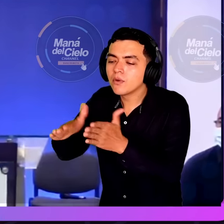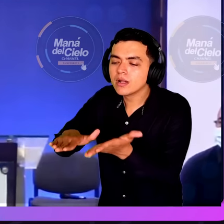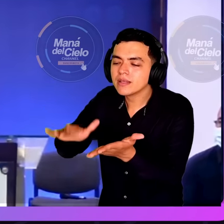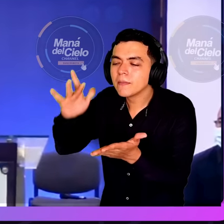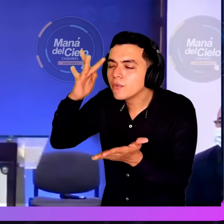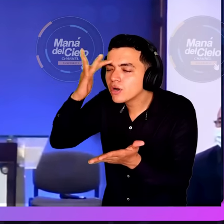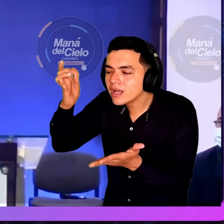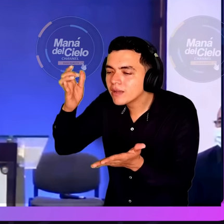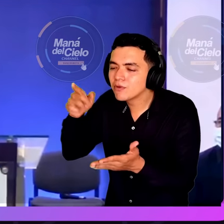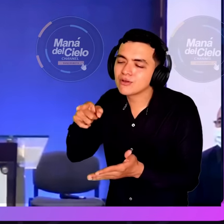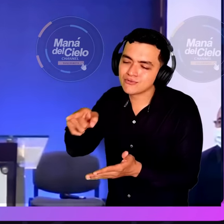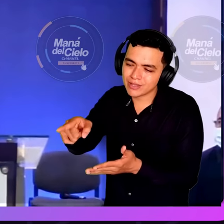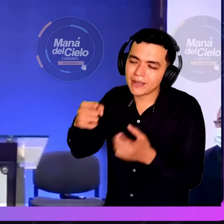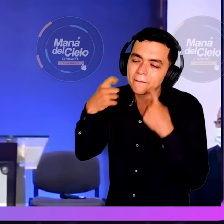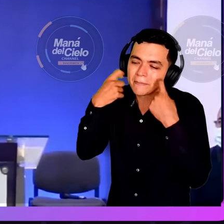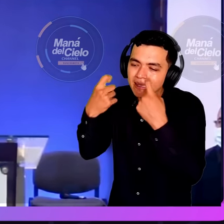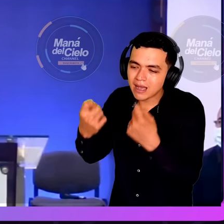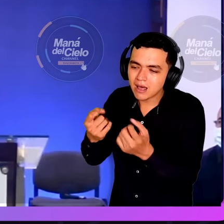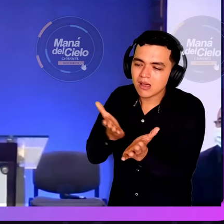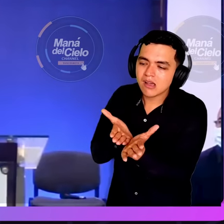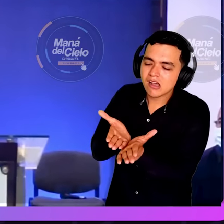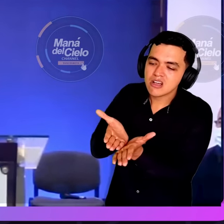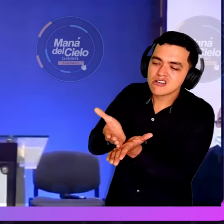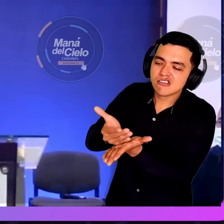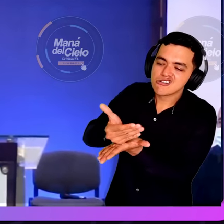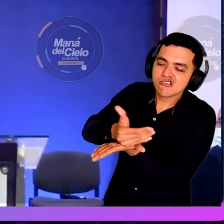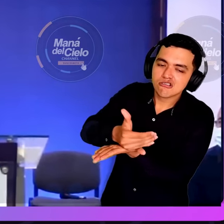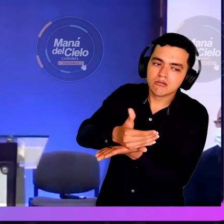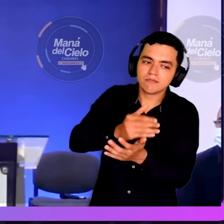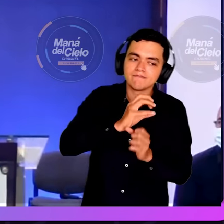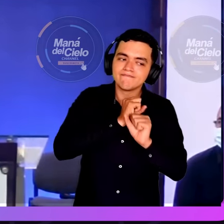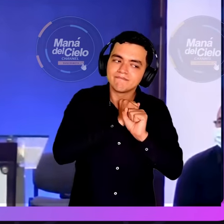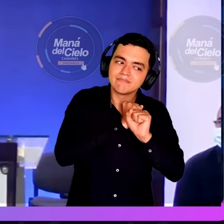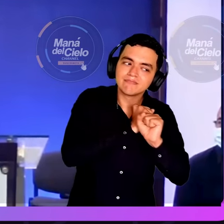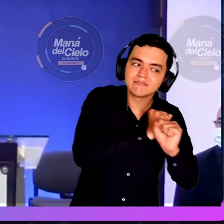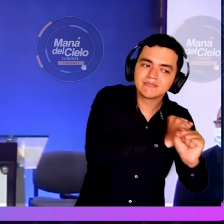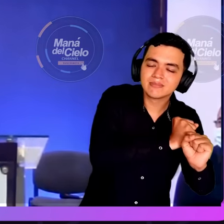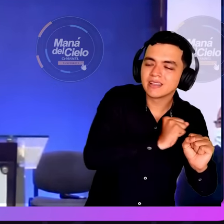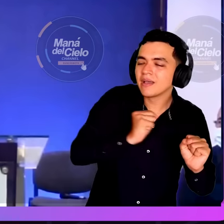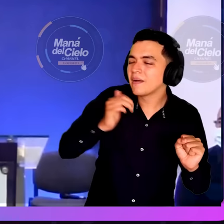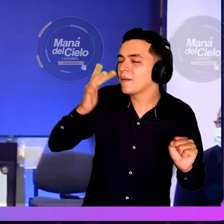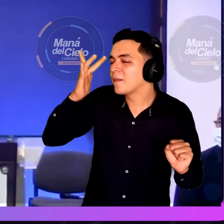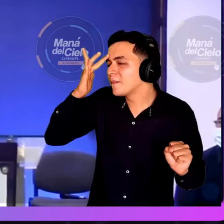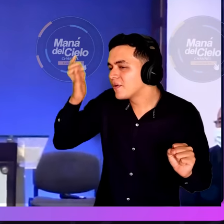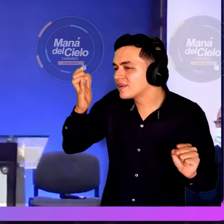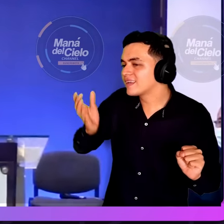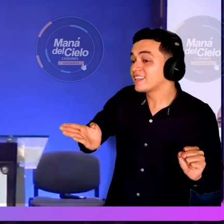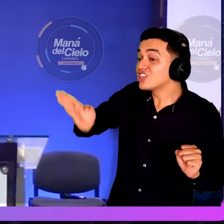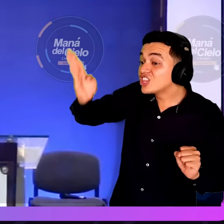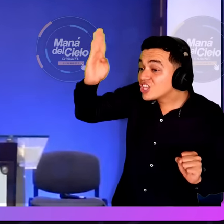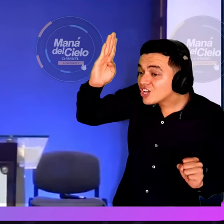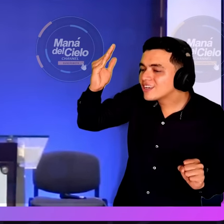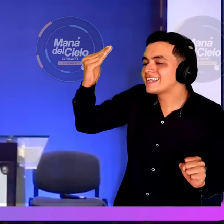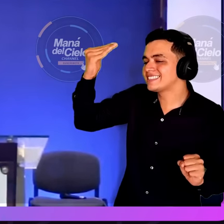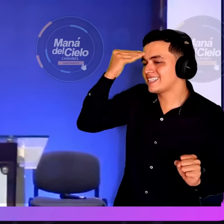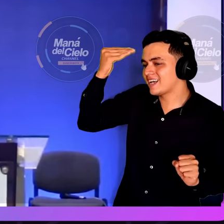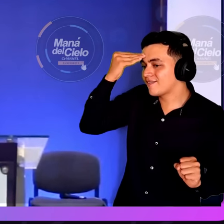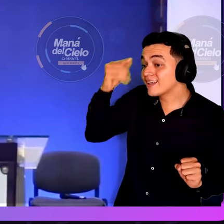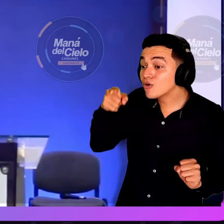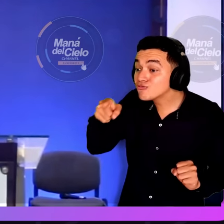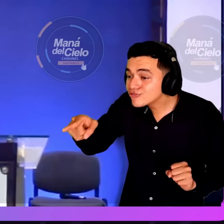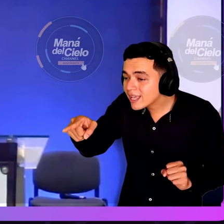fin, llegué a visitarla. Cuando la vi, me dio mucho dolor, estaba conectadita, y yo le agarré la manito y se la apreté y me dijo: